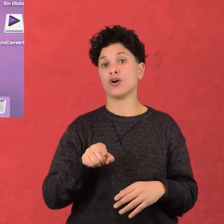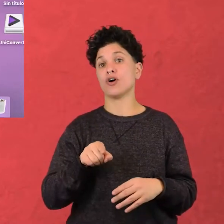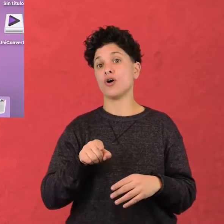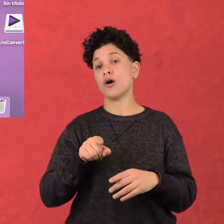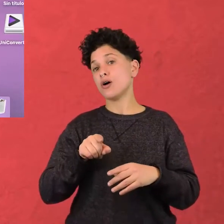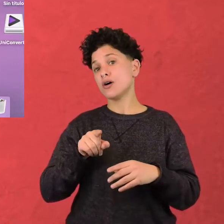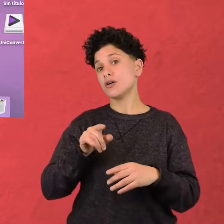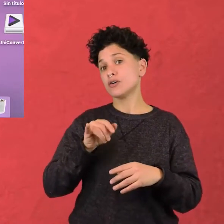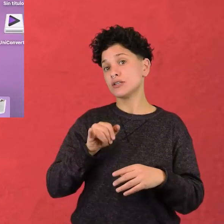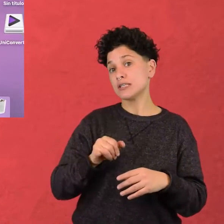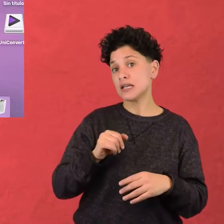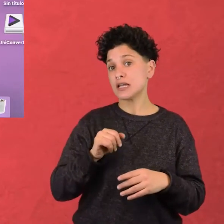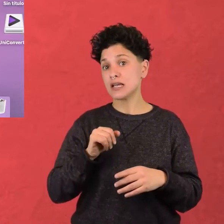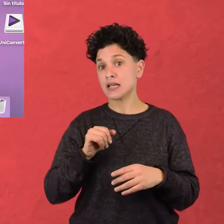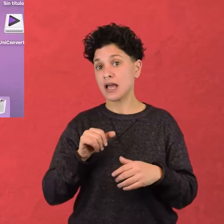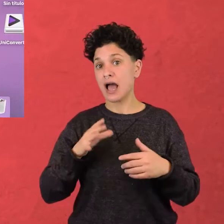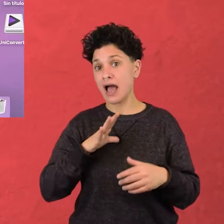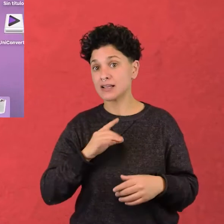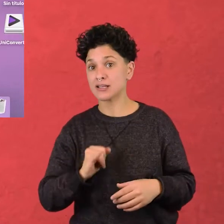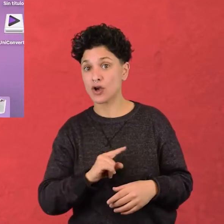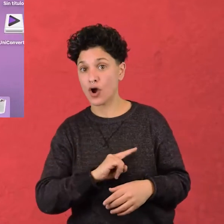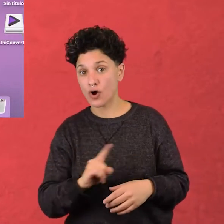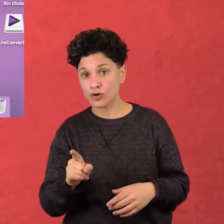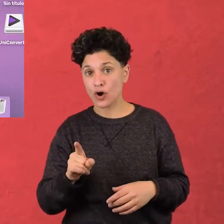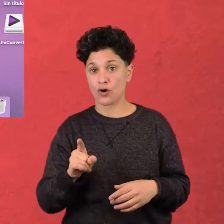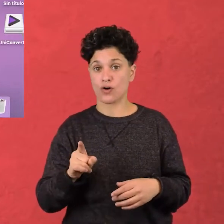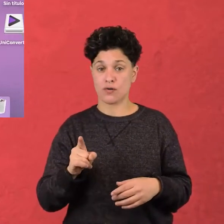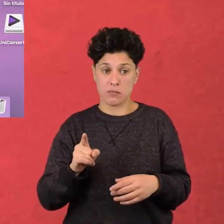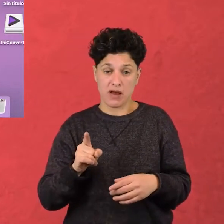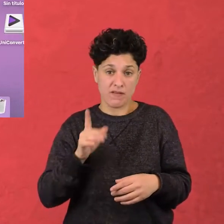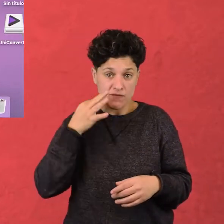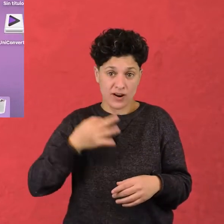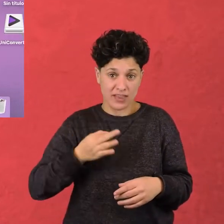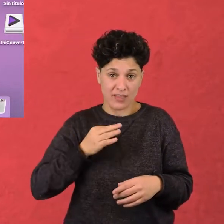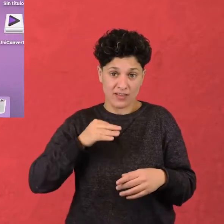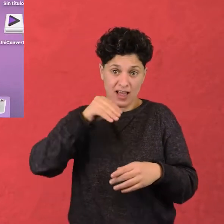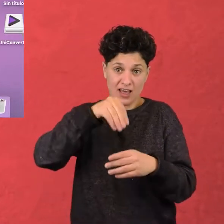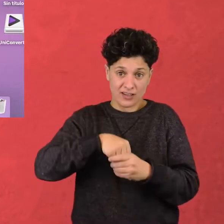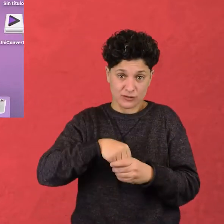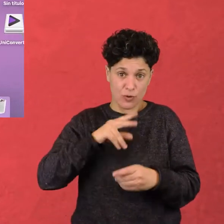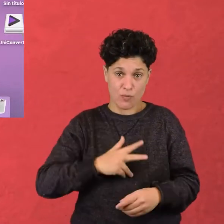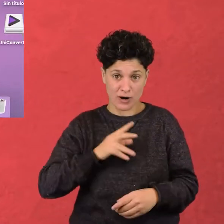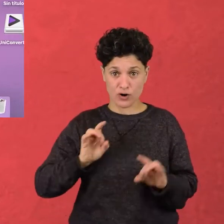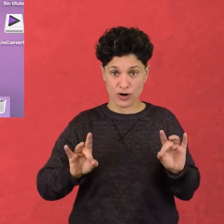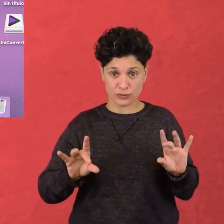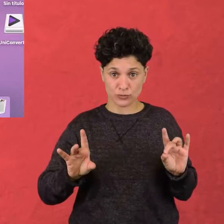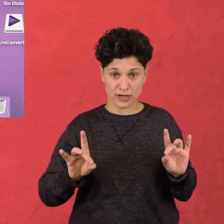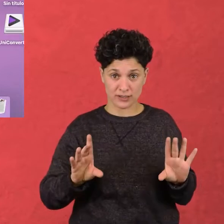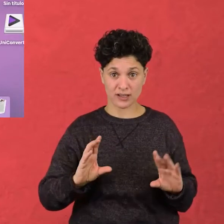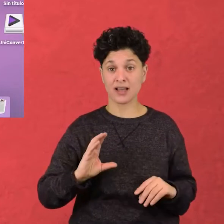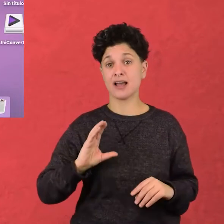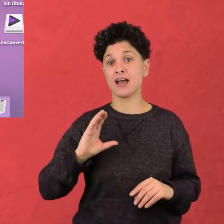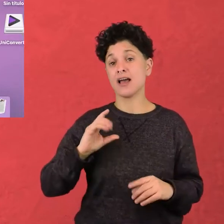naturaleza y cuya peculiar constitución se llaman por eso carácter, no es buena.